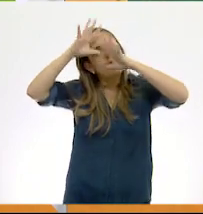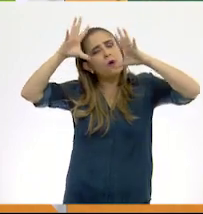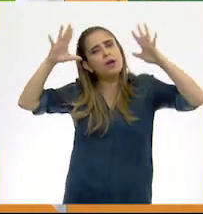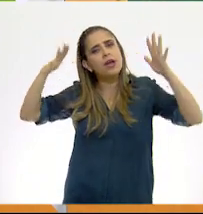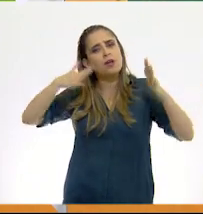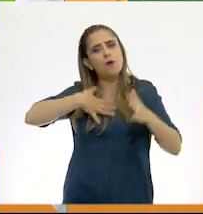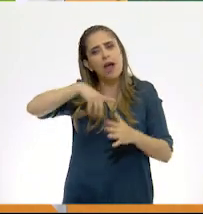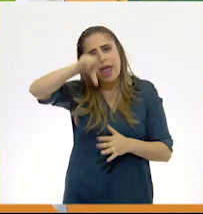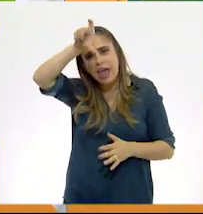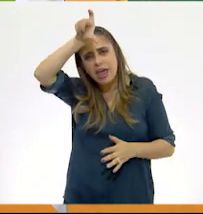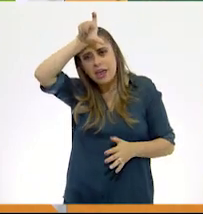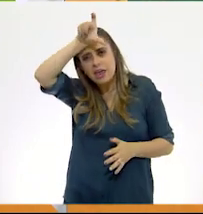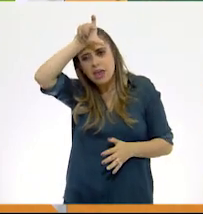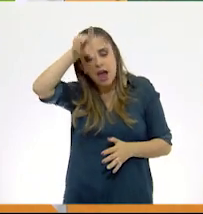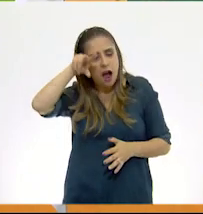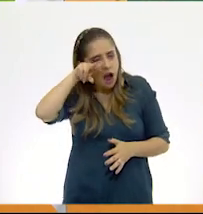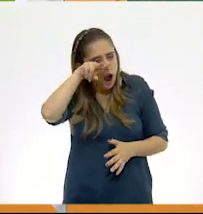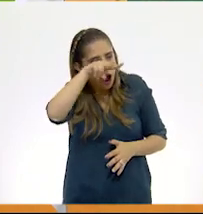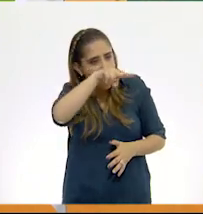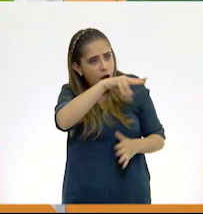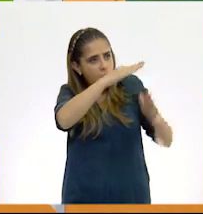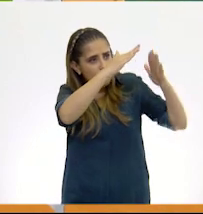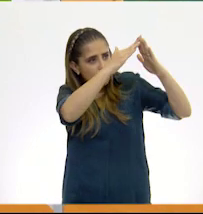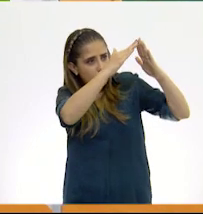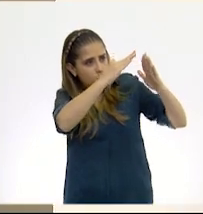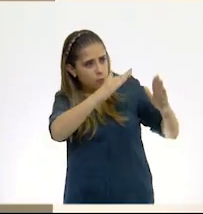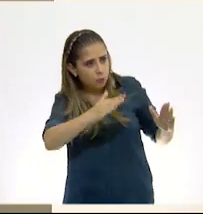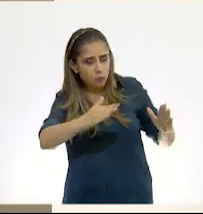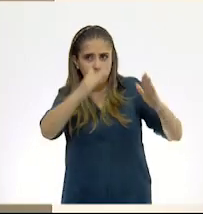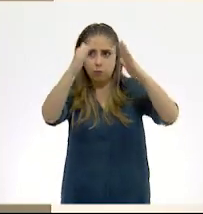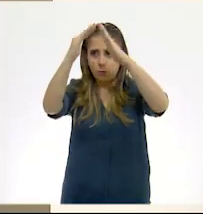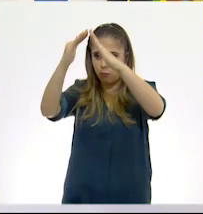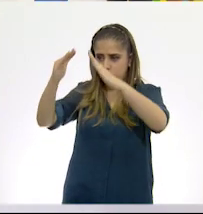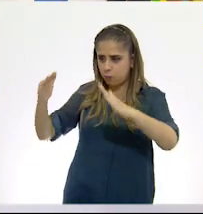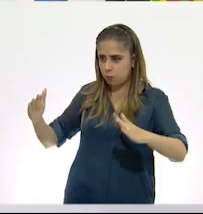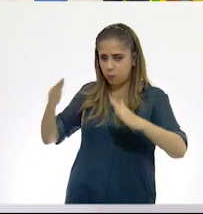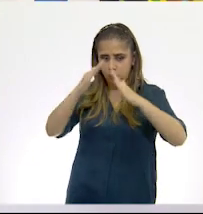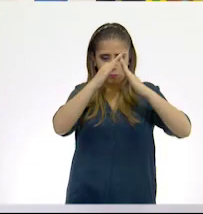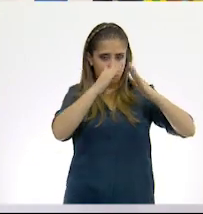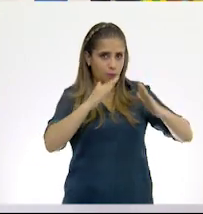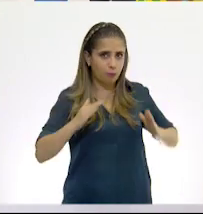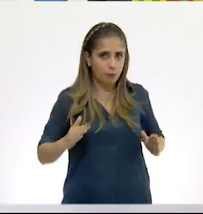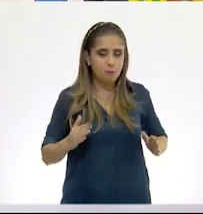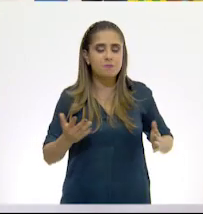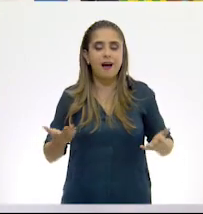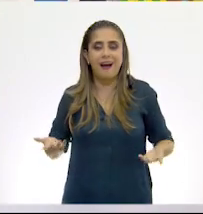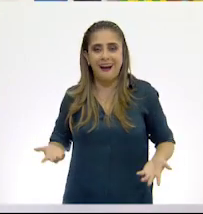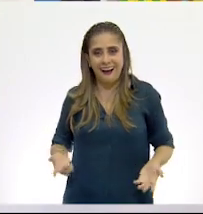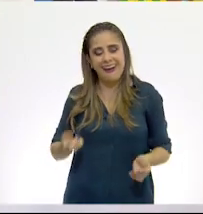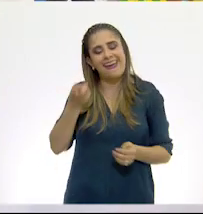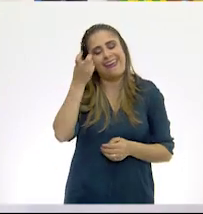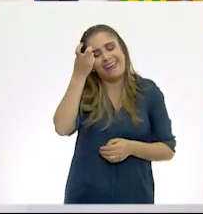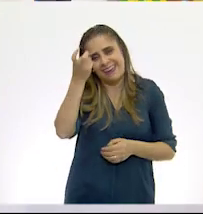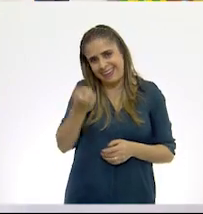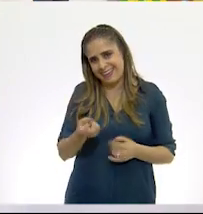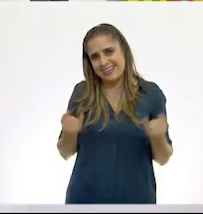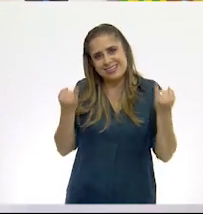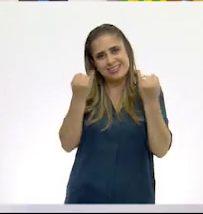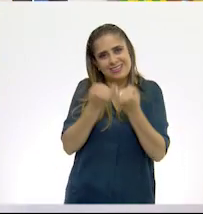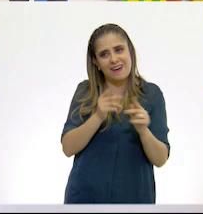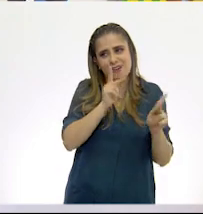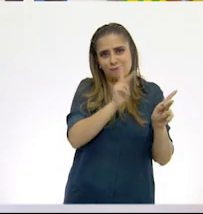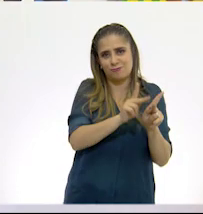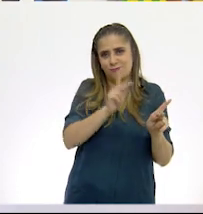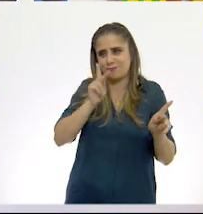Egipto y encontraba precisamente esta figura. Y aquí la tenemos. Creo que